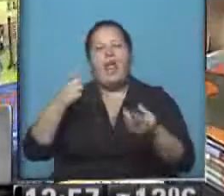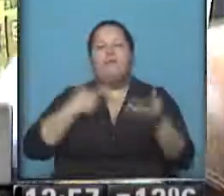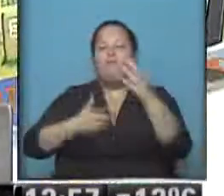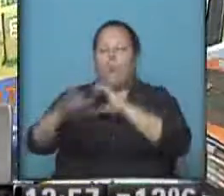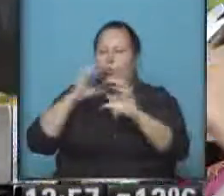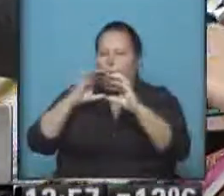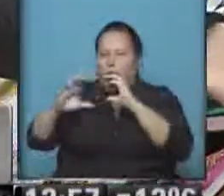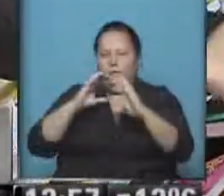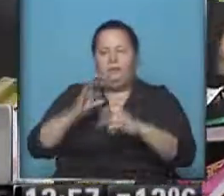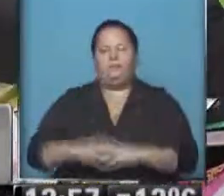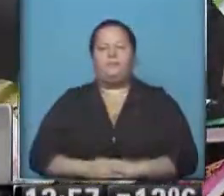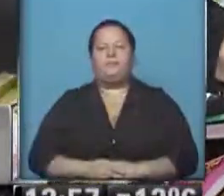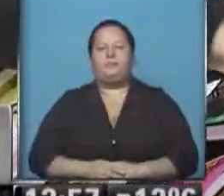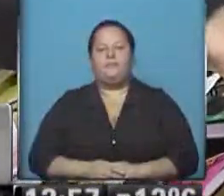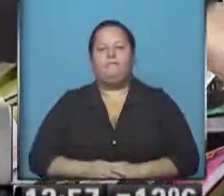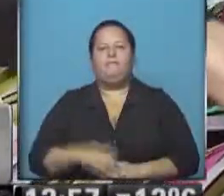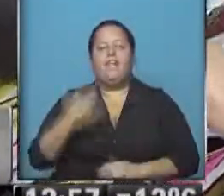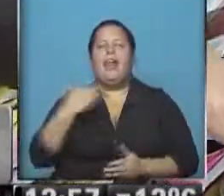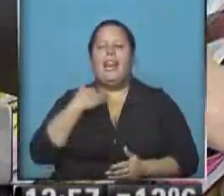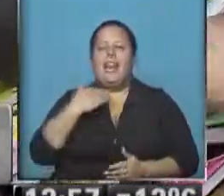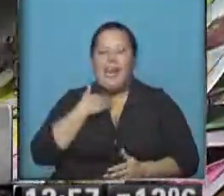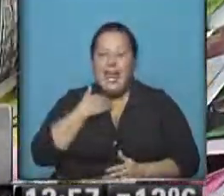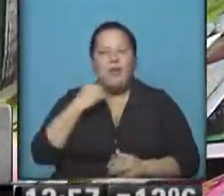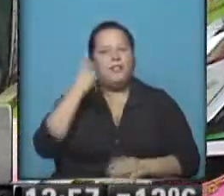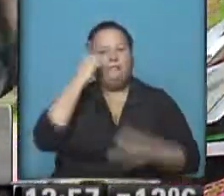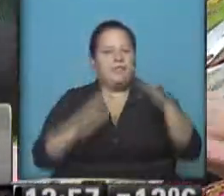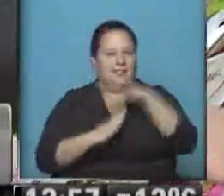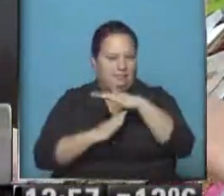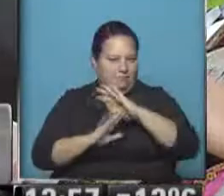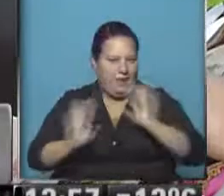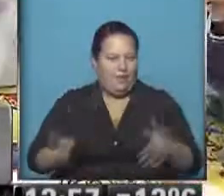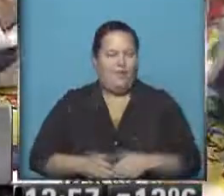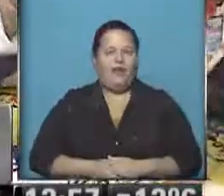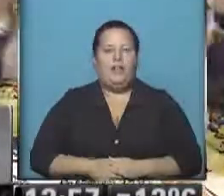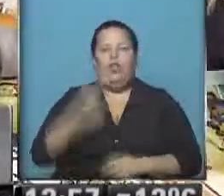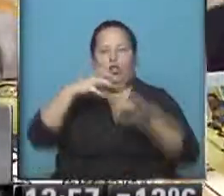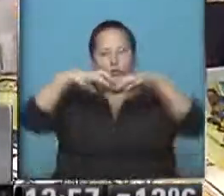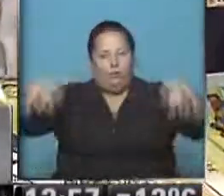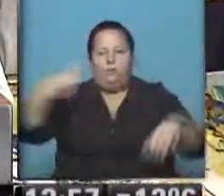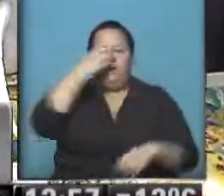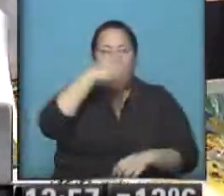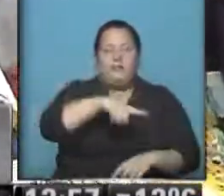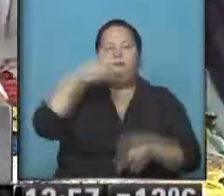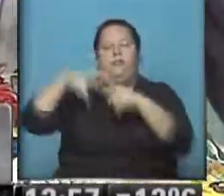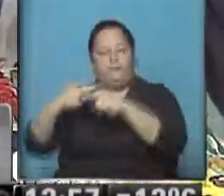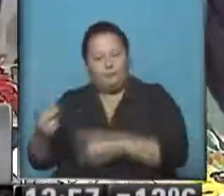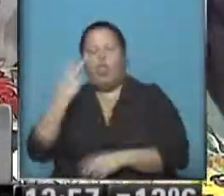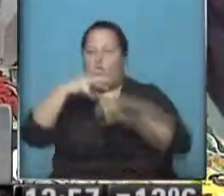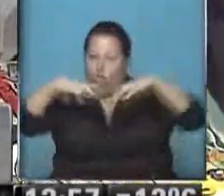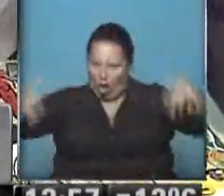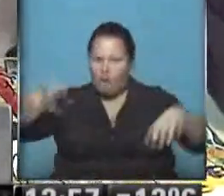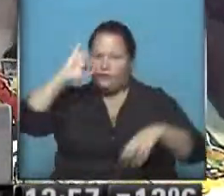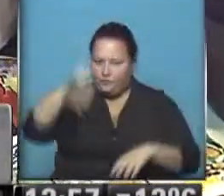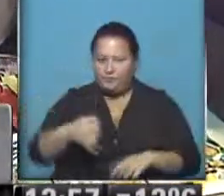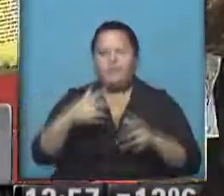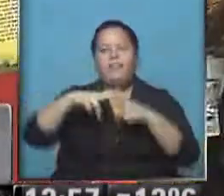comunicación el libro es el eje 12 de polo circo y tecnópolis sí sí también estamos